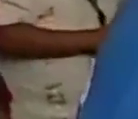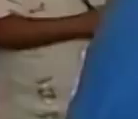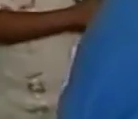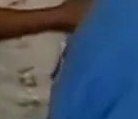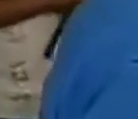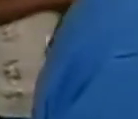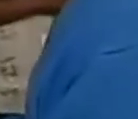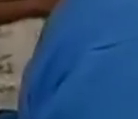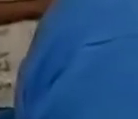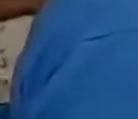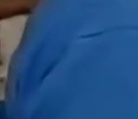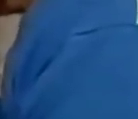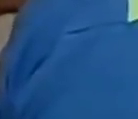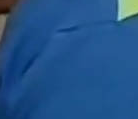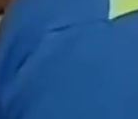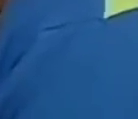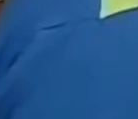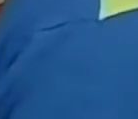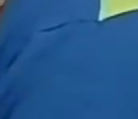Venezuela.